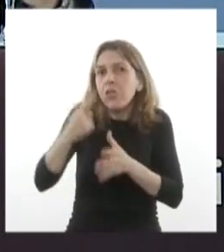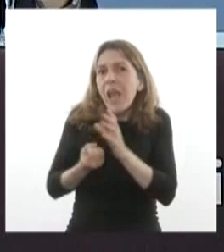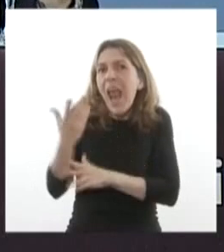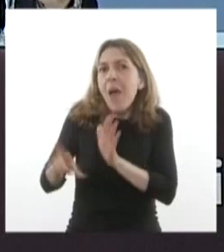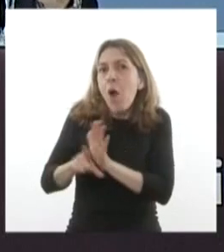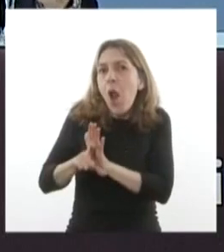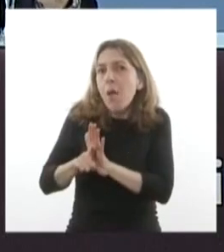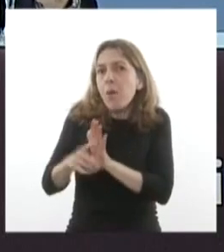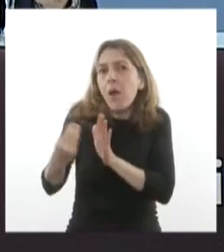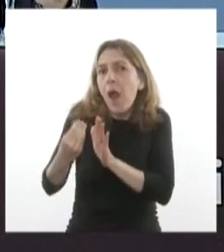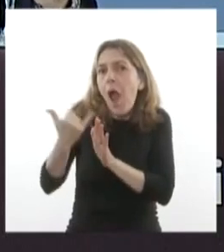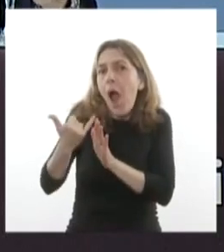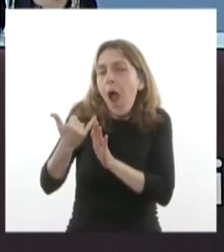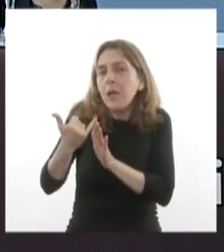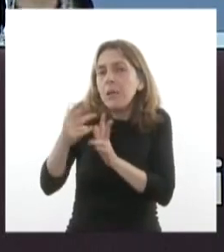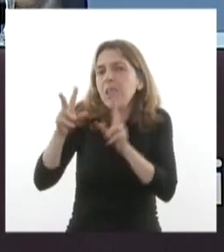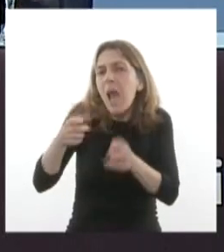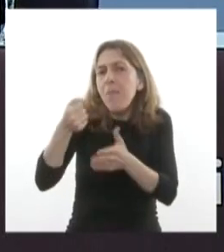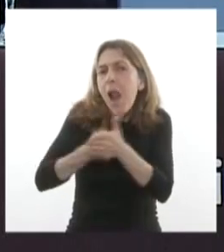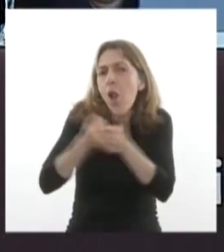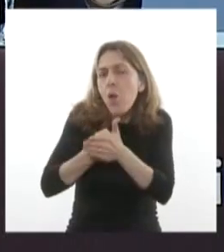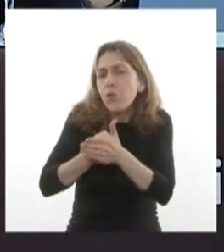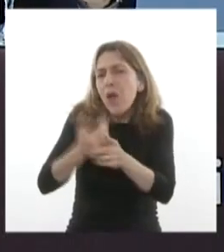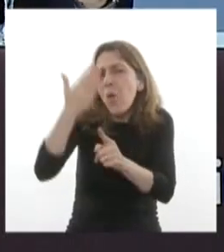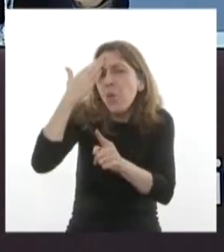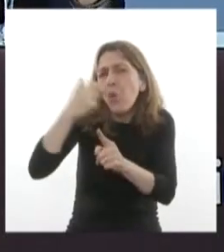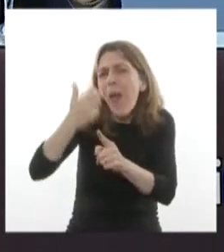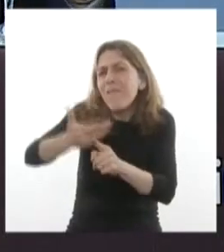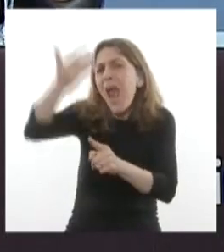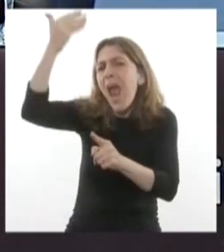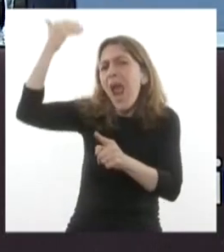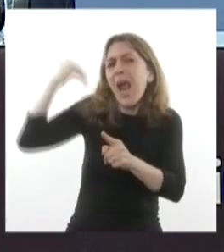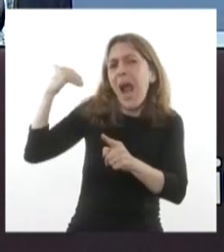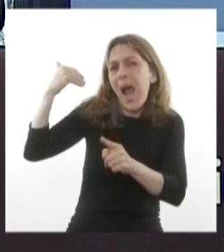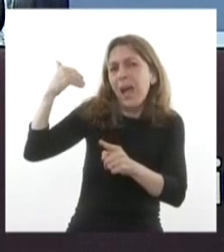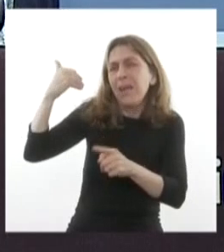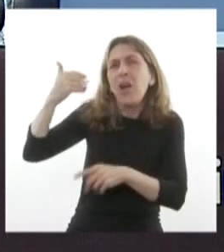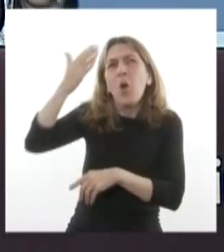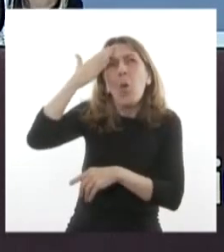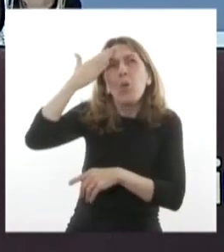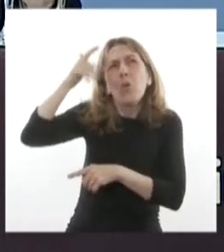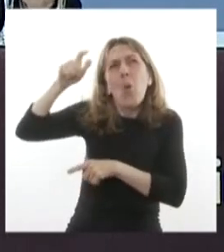confrontando contra una cultura que viene de mucho tiempo, que le cuesta